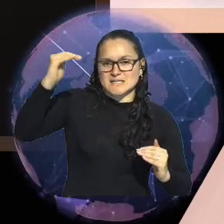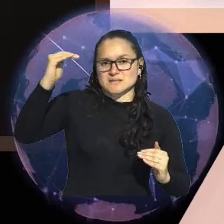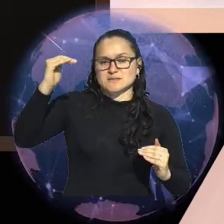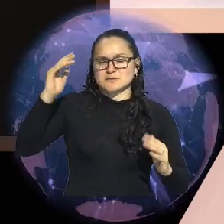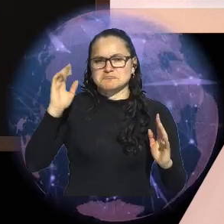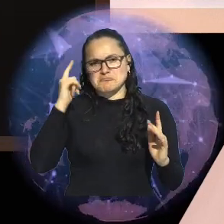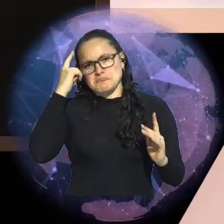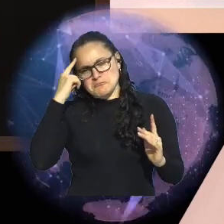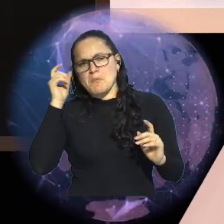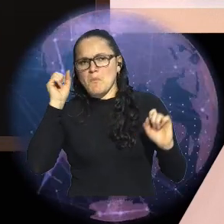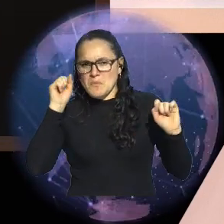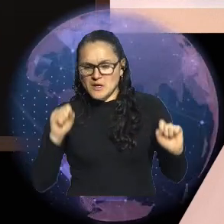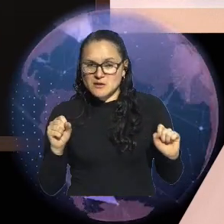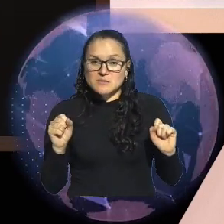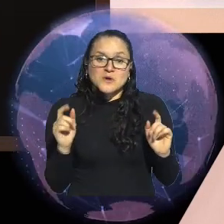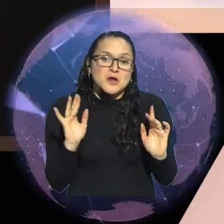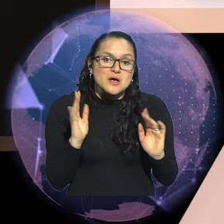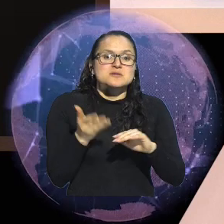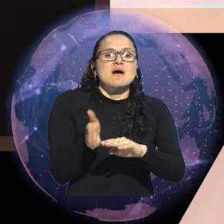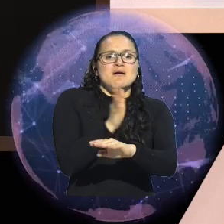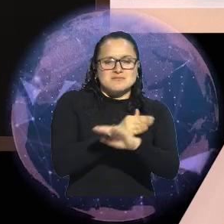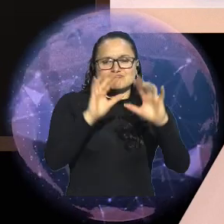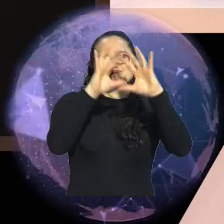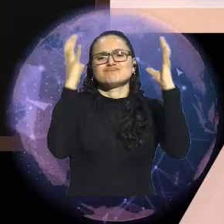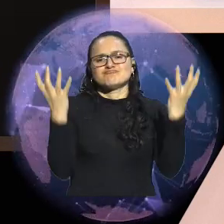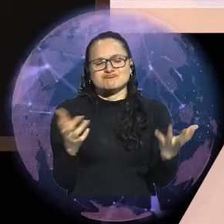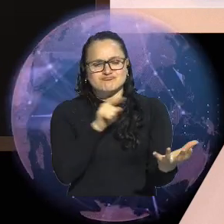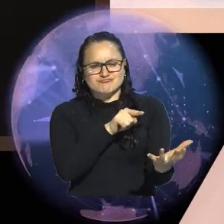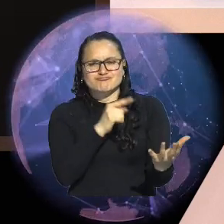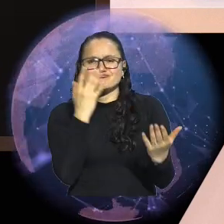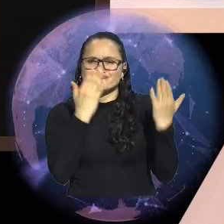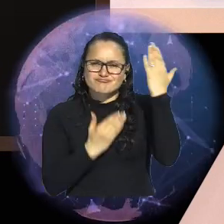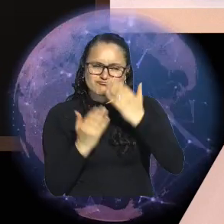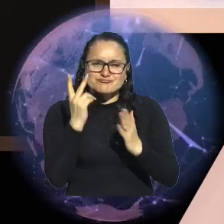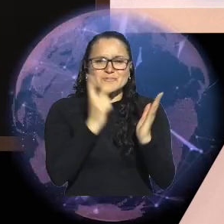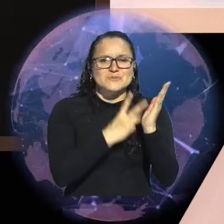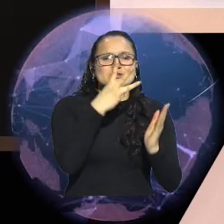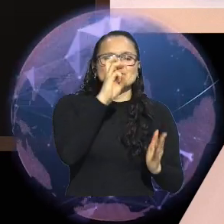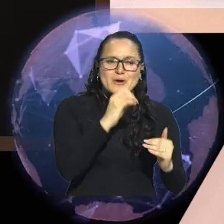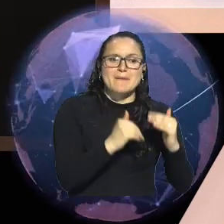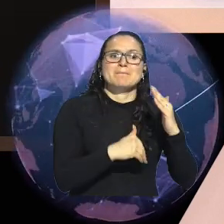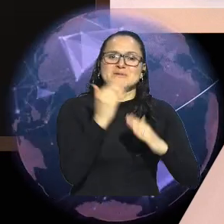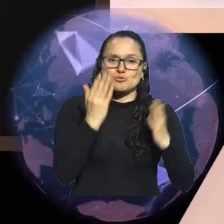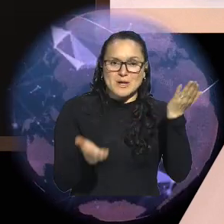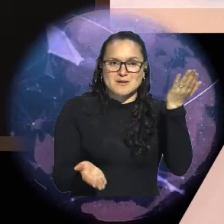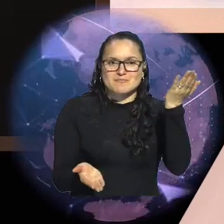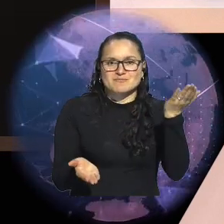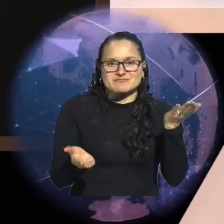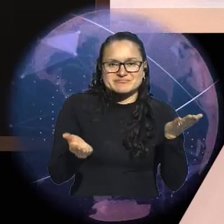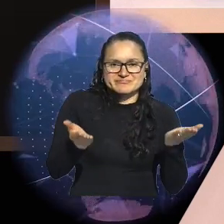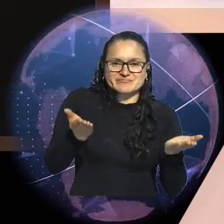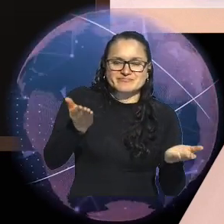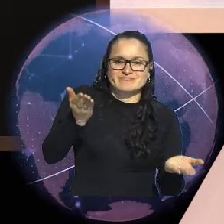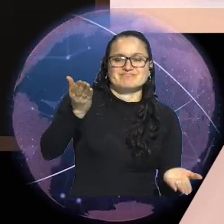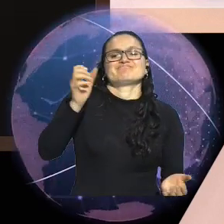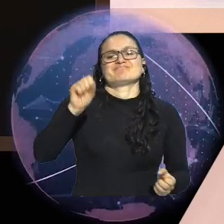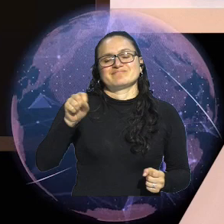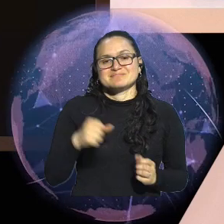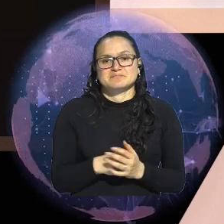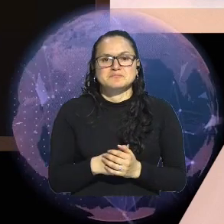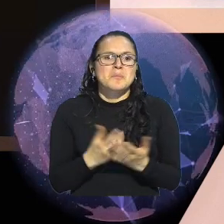mencionar ya se registró a nivel mundial desde el año 2000 ahora las cifras a nivel regional